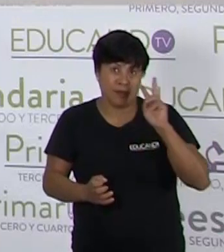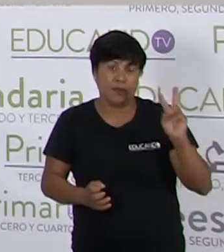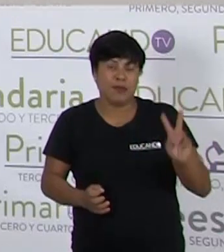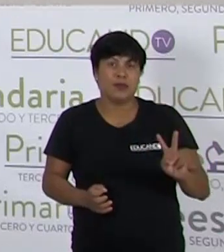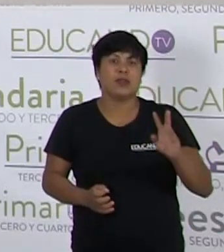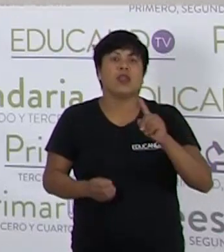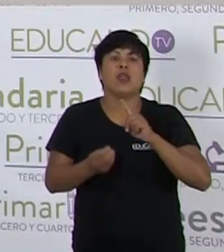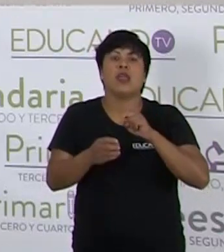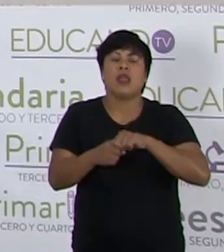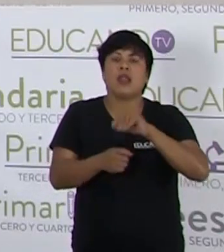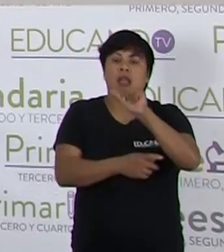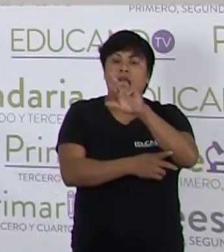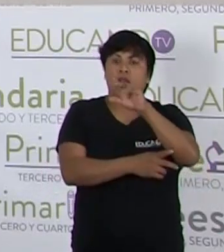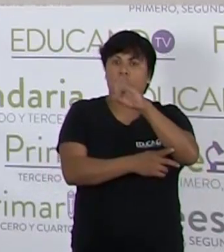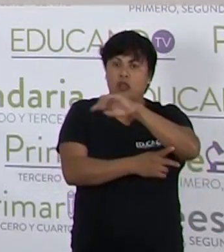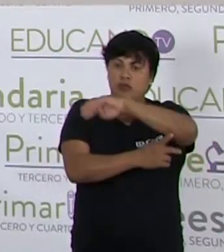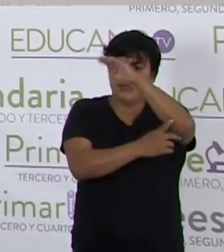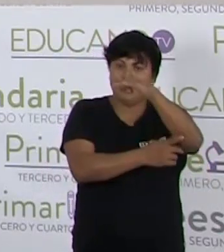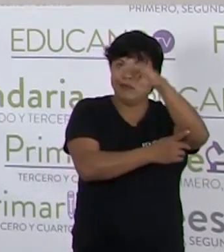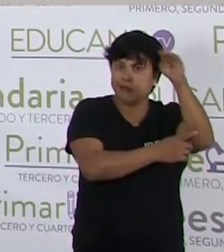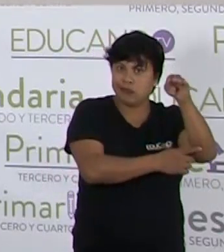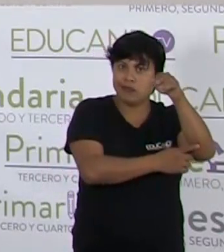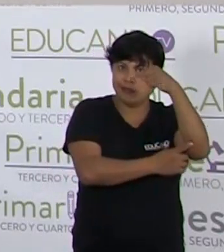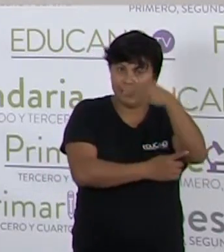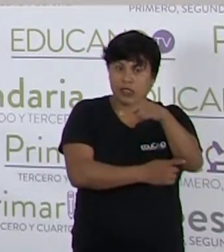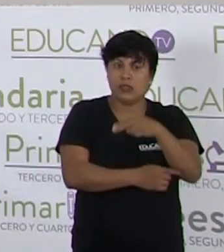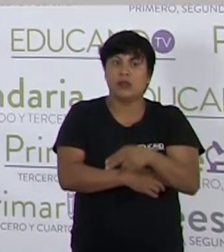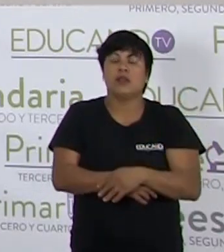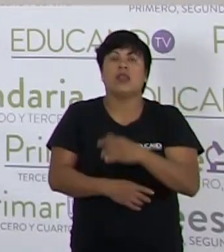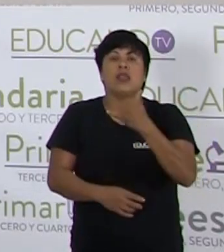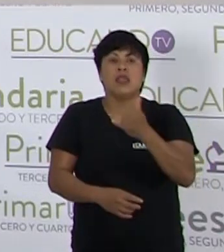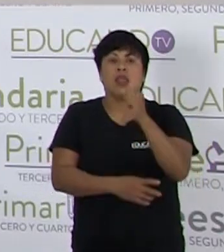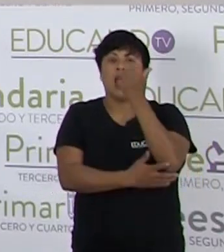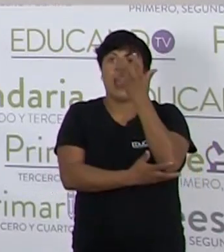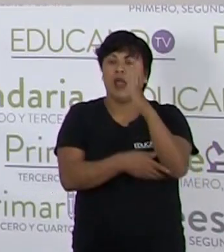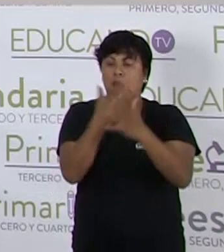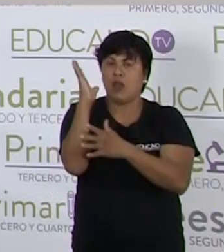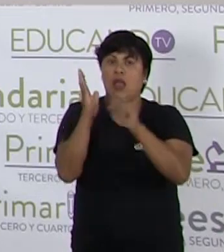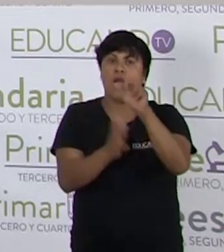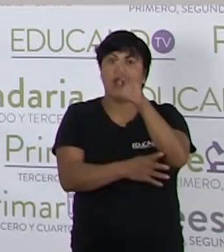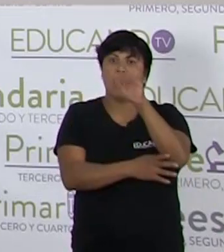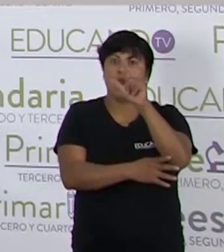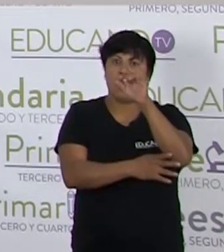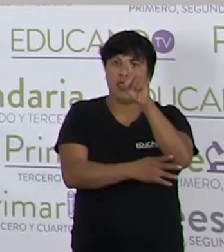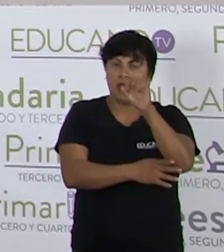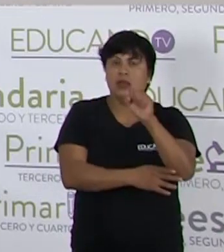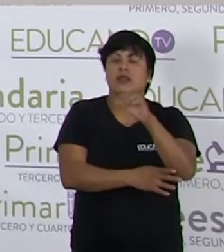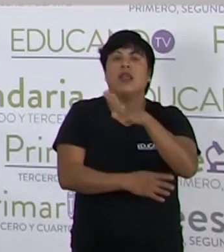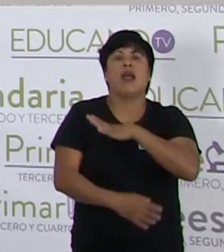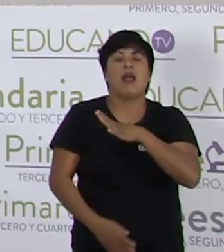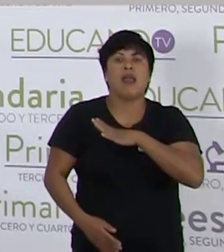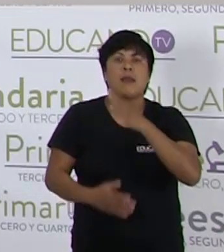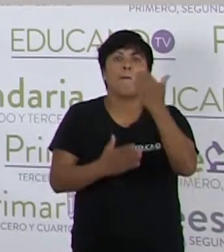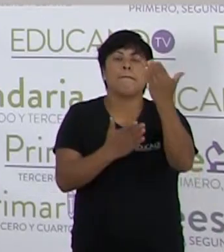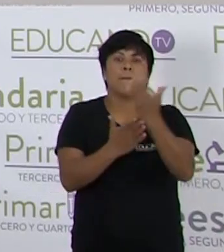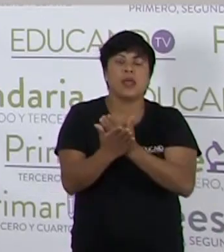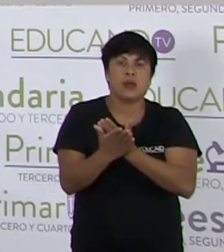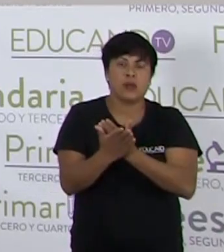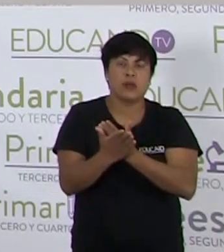en Arcos y Arboledas hay